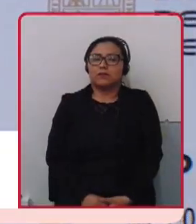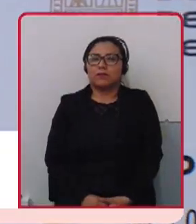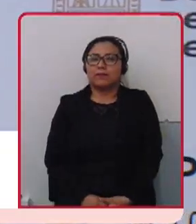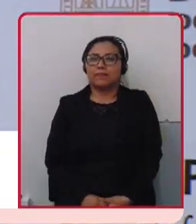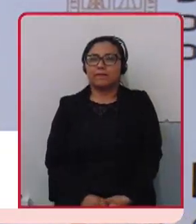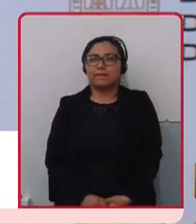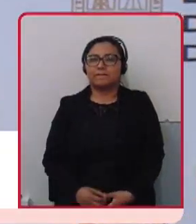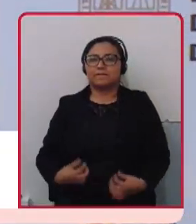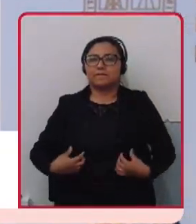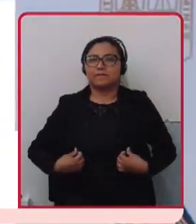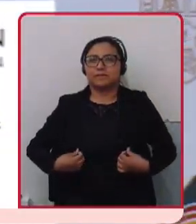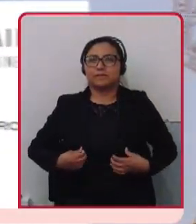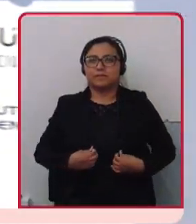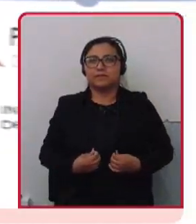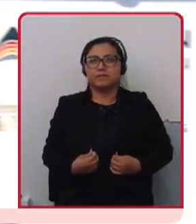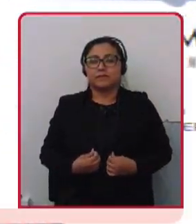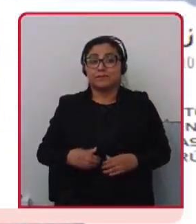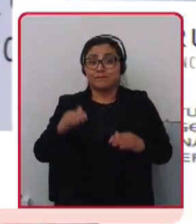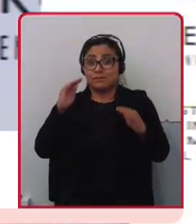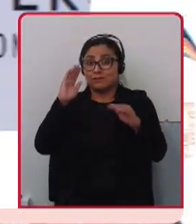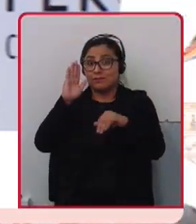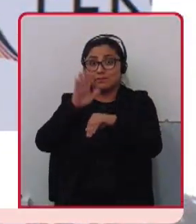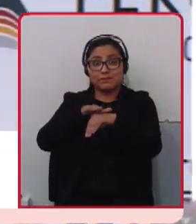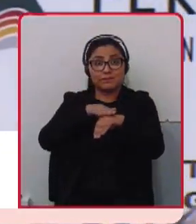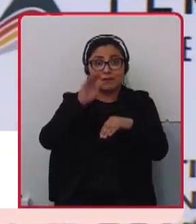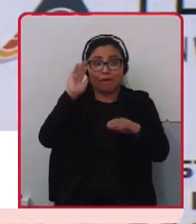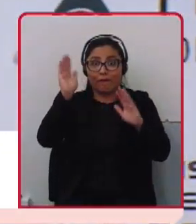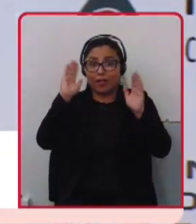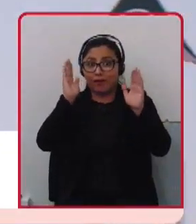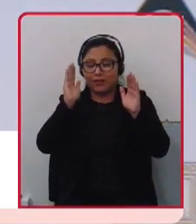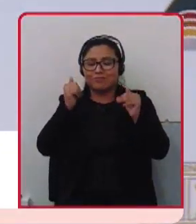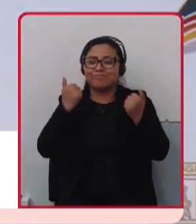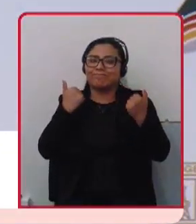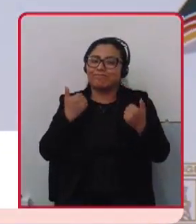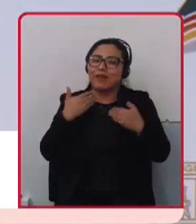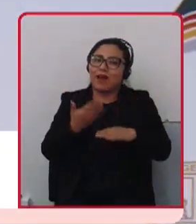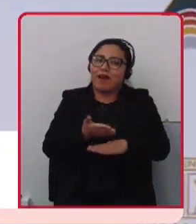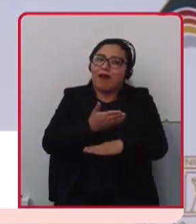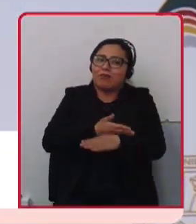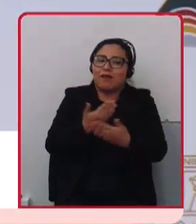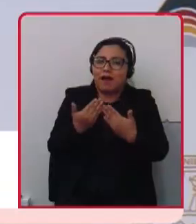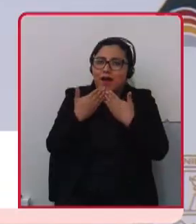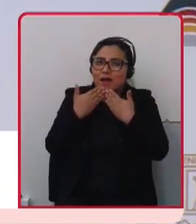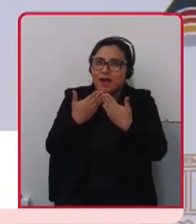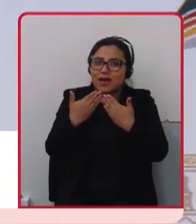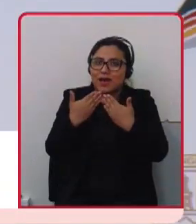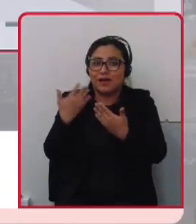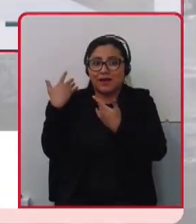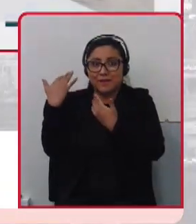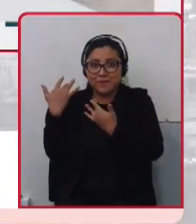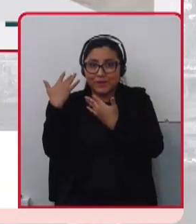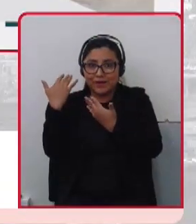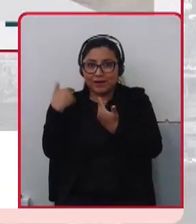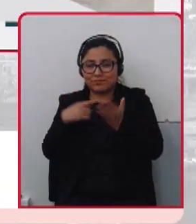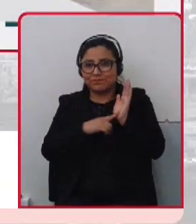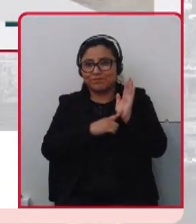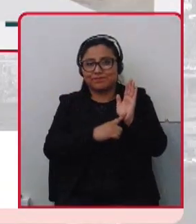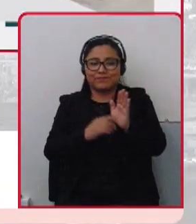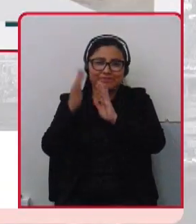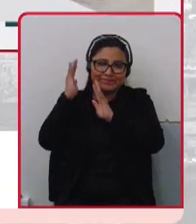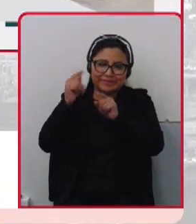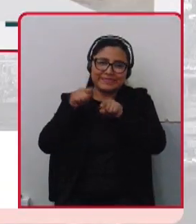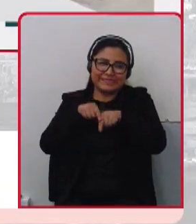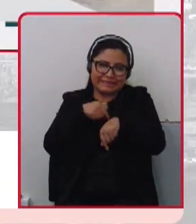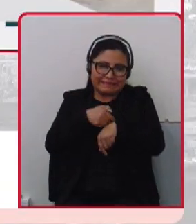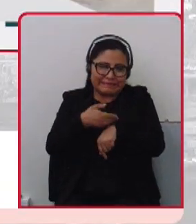Sí. Hola, hola. Bueno, ante todo agradecerles la espera para esta presentación. Ahí vamos un poco